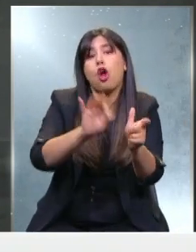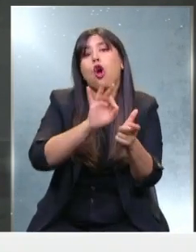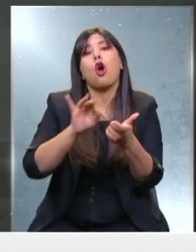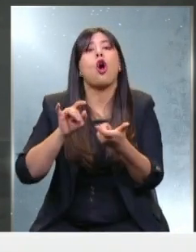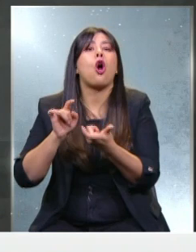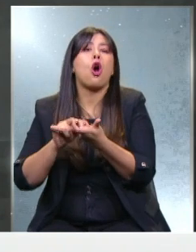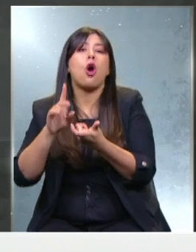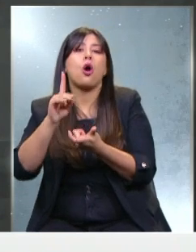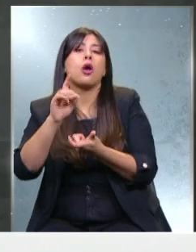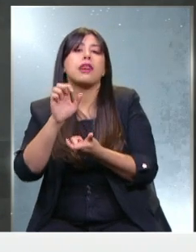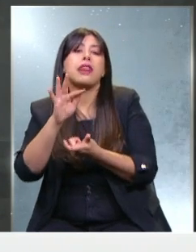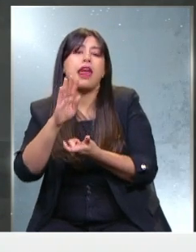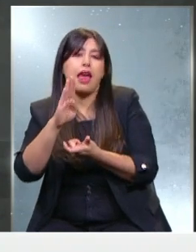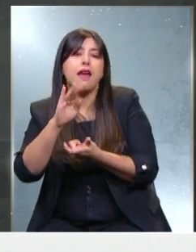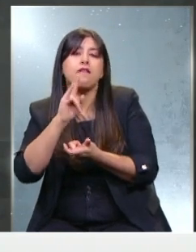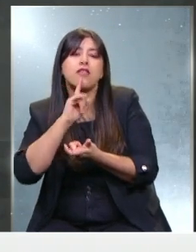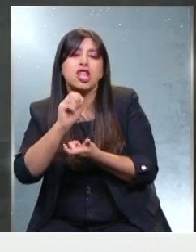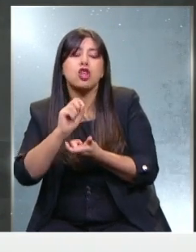también realizar